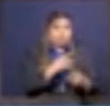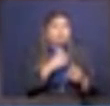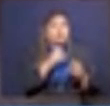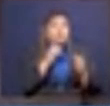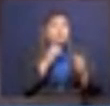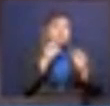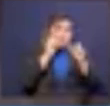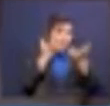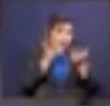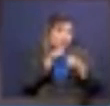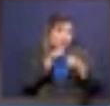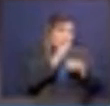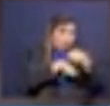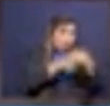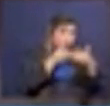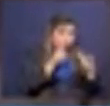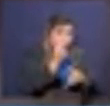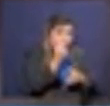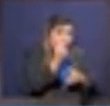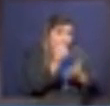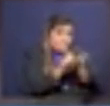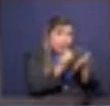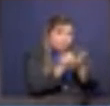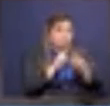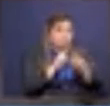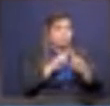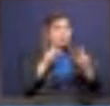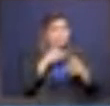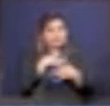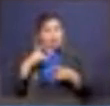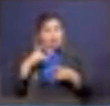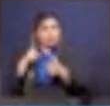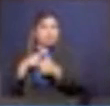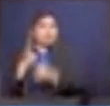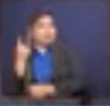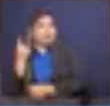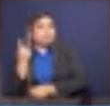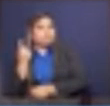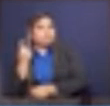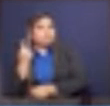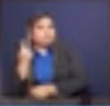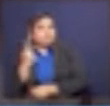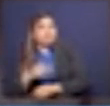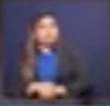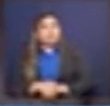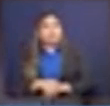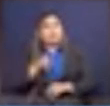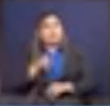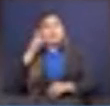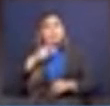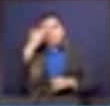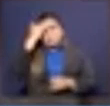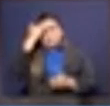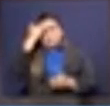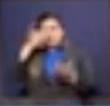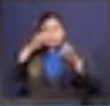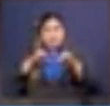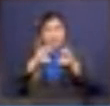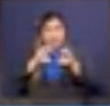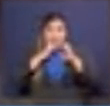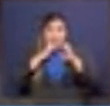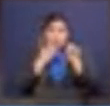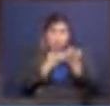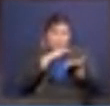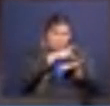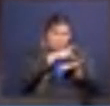Por ello, era necesario un espacio en el cual interactúen el equipo técnico